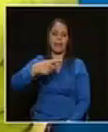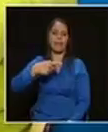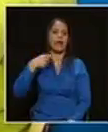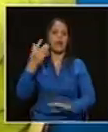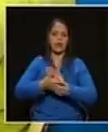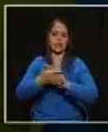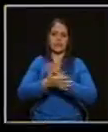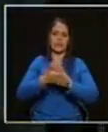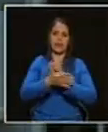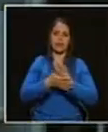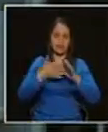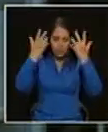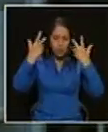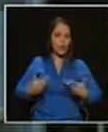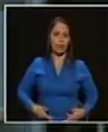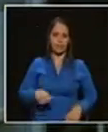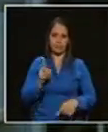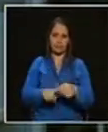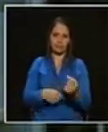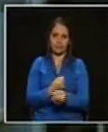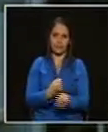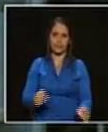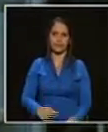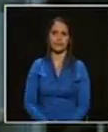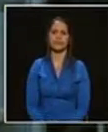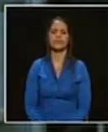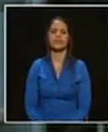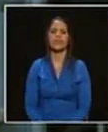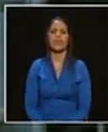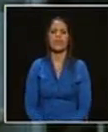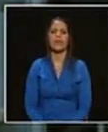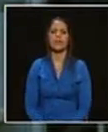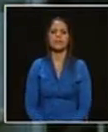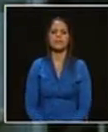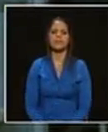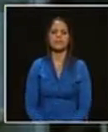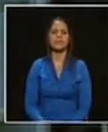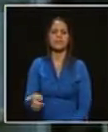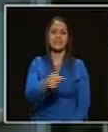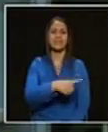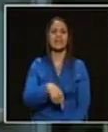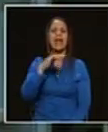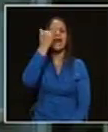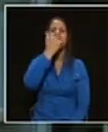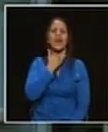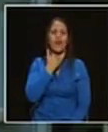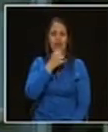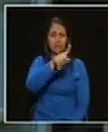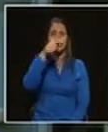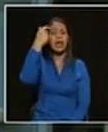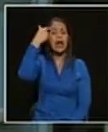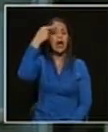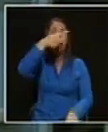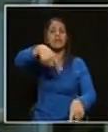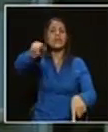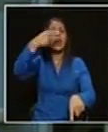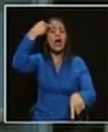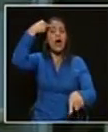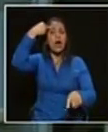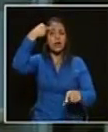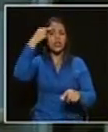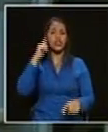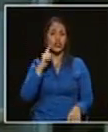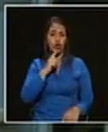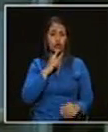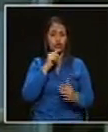biológicamente imposibilitado para ello. Nuestro error es que creemos que todo sordo es lector, que todo sordo